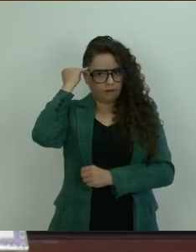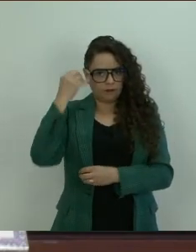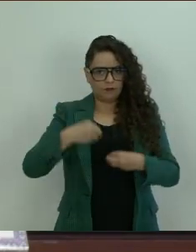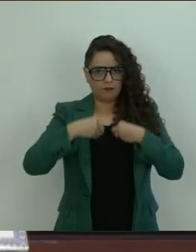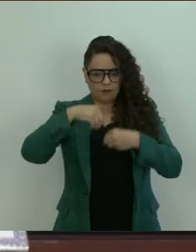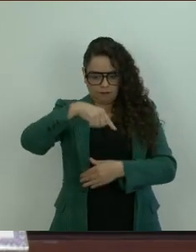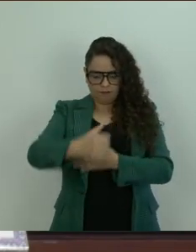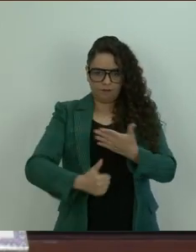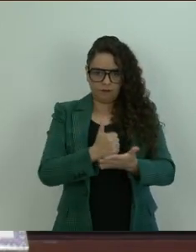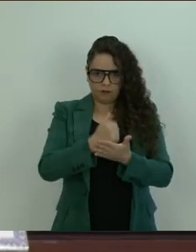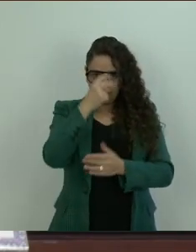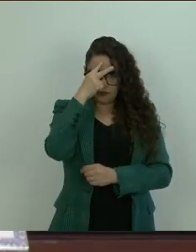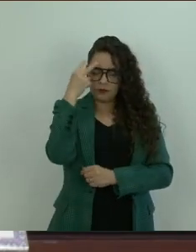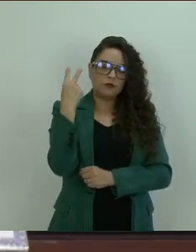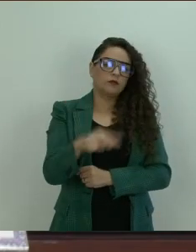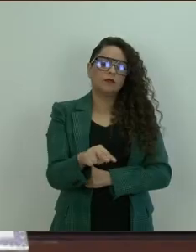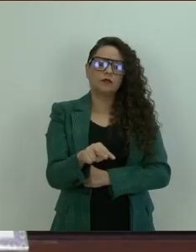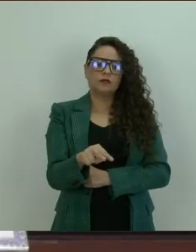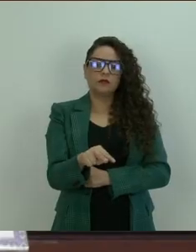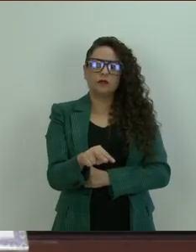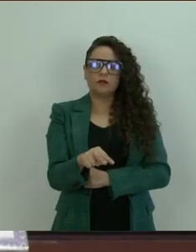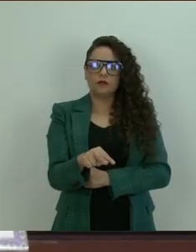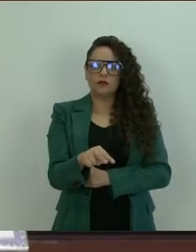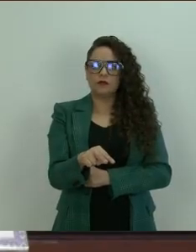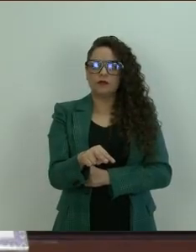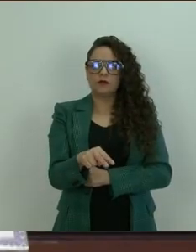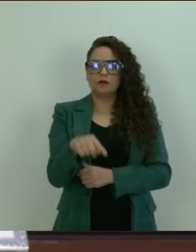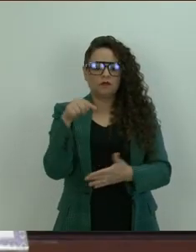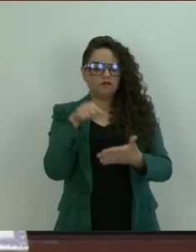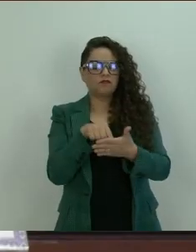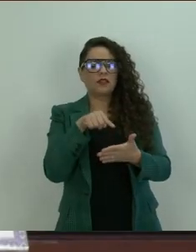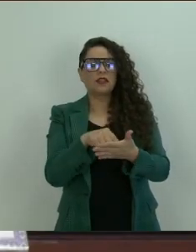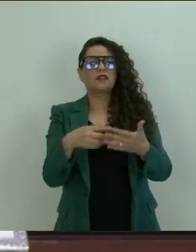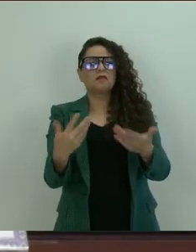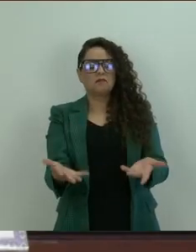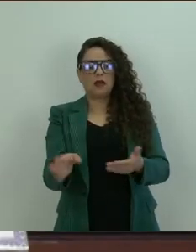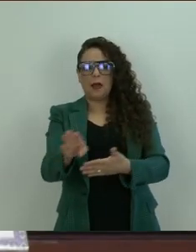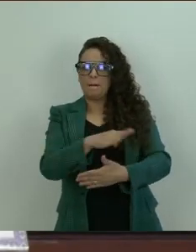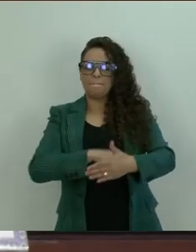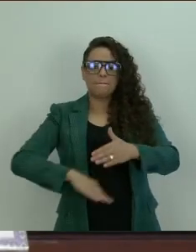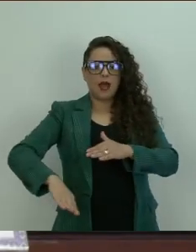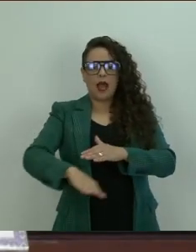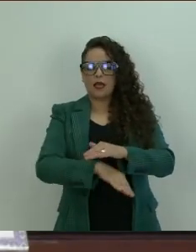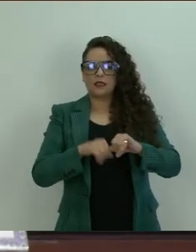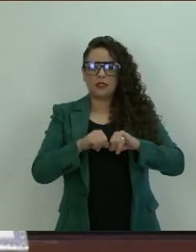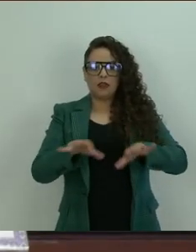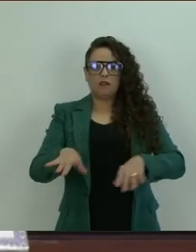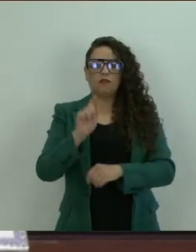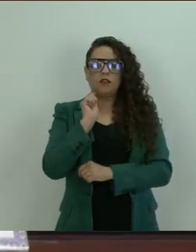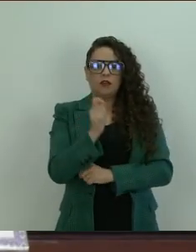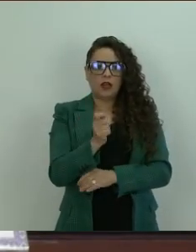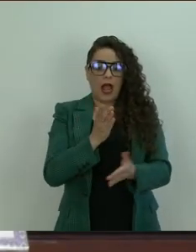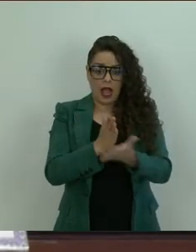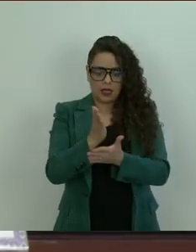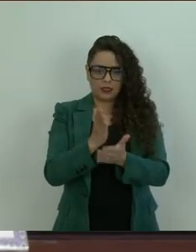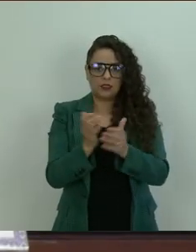Residentes en la Ciudad de México, la cual brinda información básica y accesible de los derechos políticos